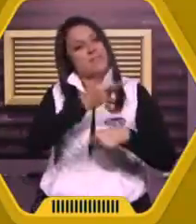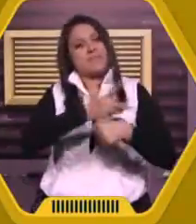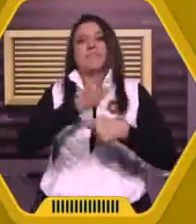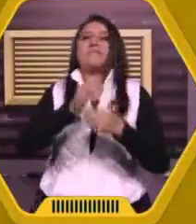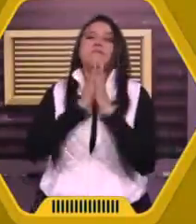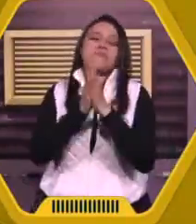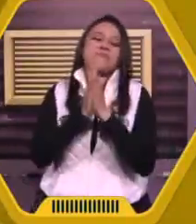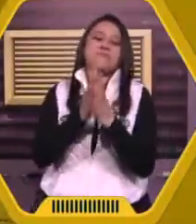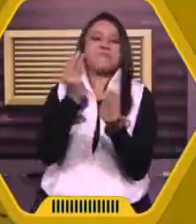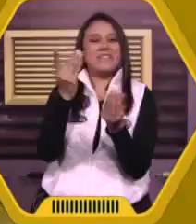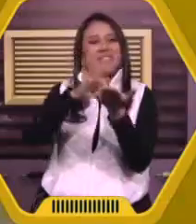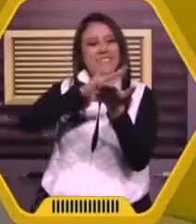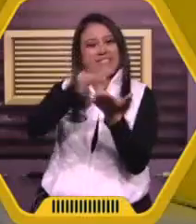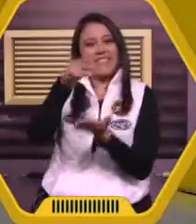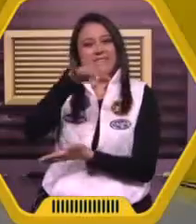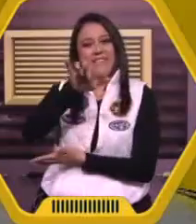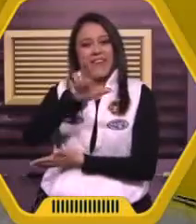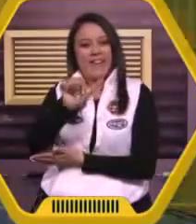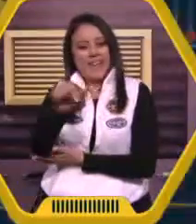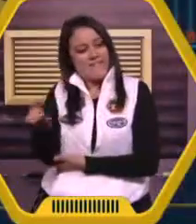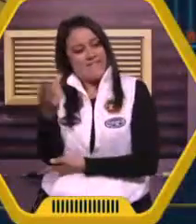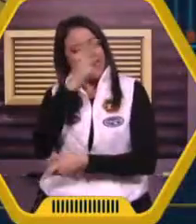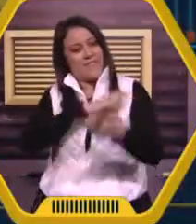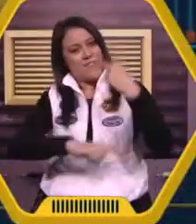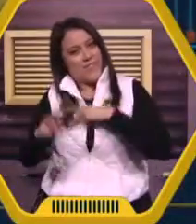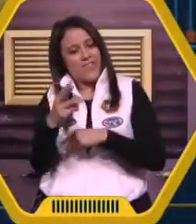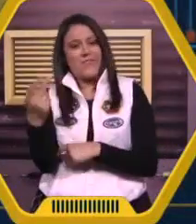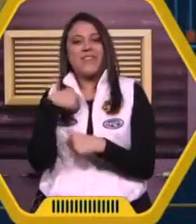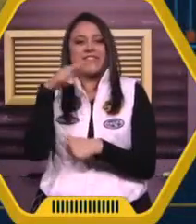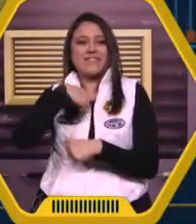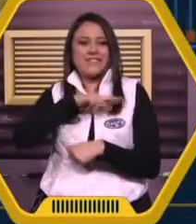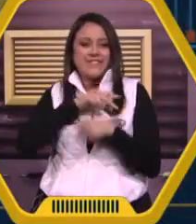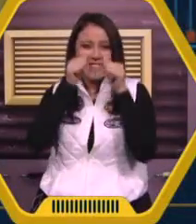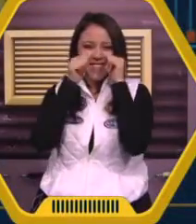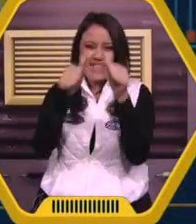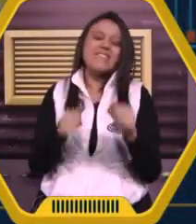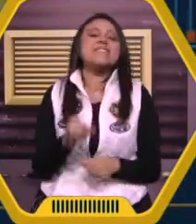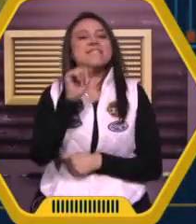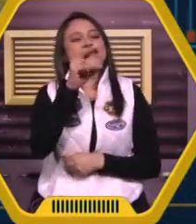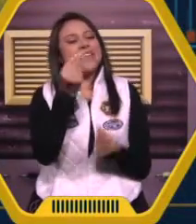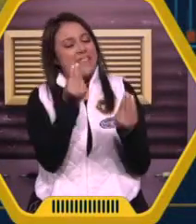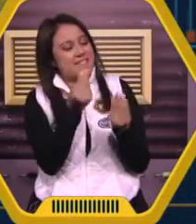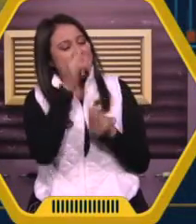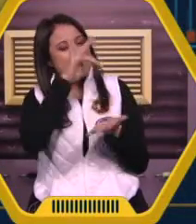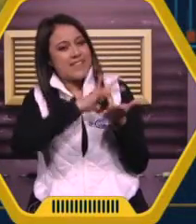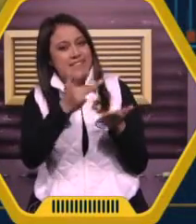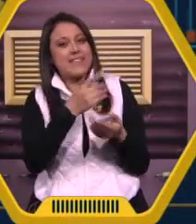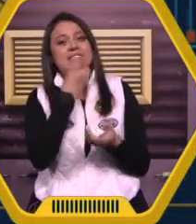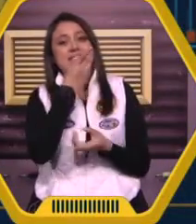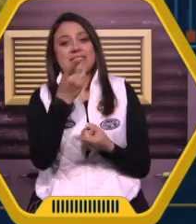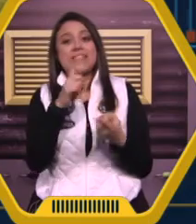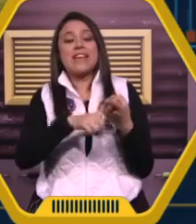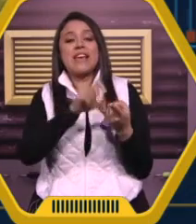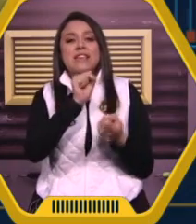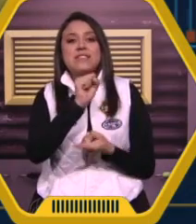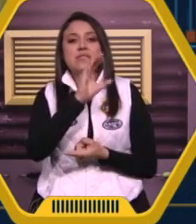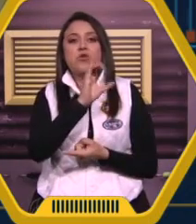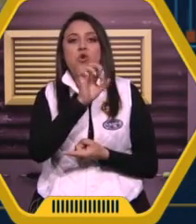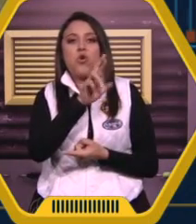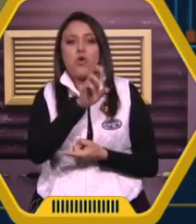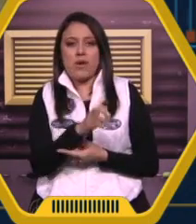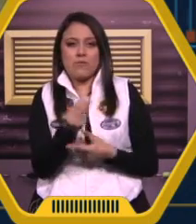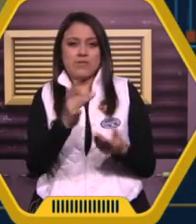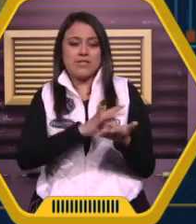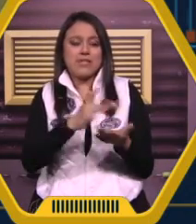Gracias. Muchísimas gracias. Mariana, pues regresamos contigo y seguimos aquí al pendiente. Pues únicamente agradecer a Score, que como vemos están uniendo